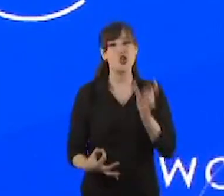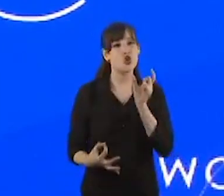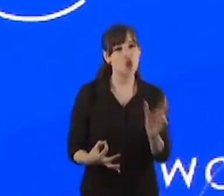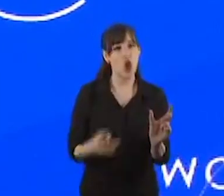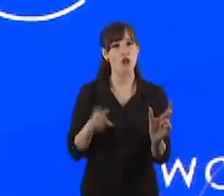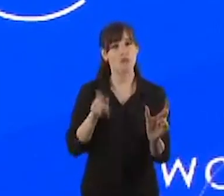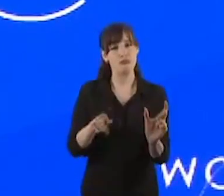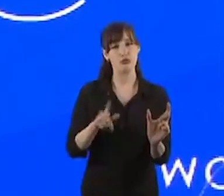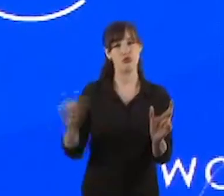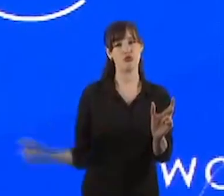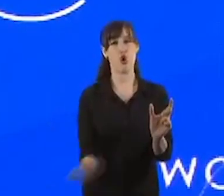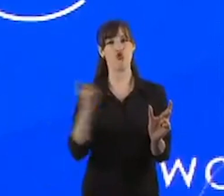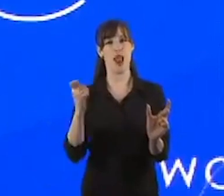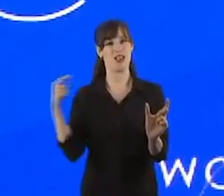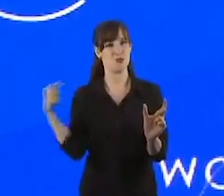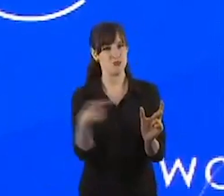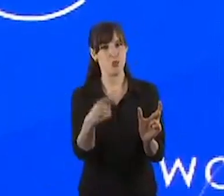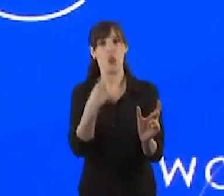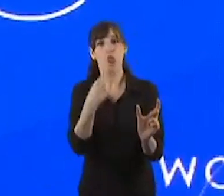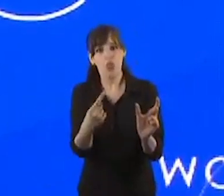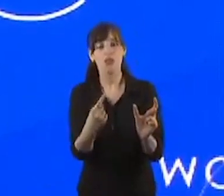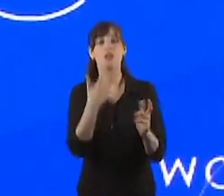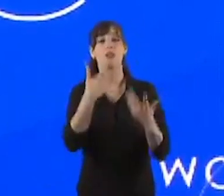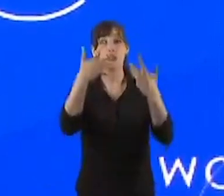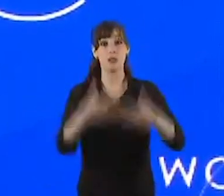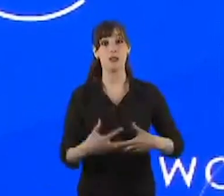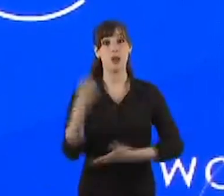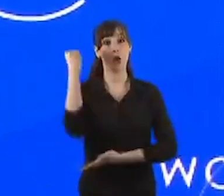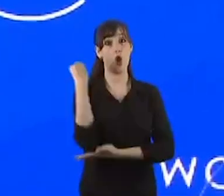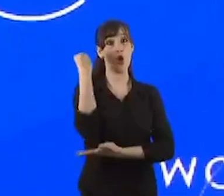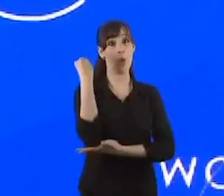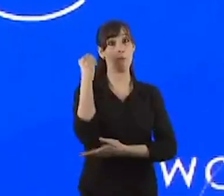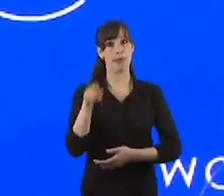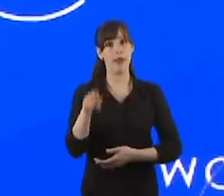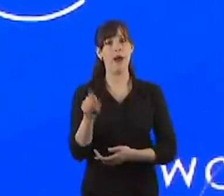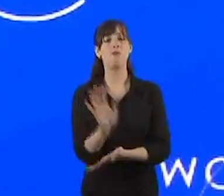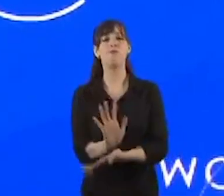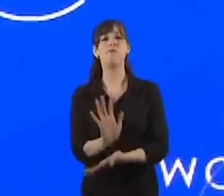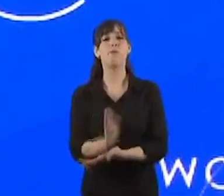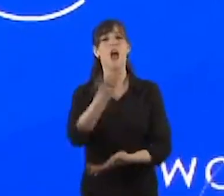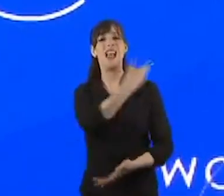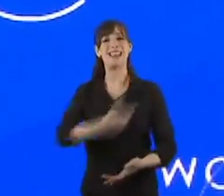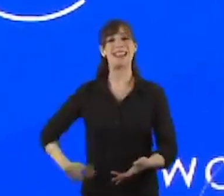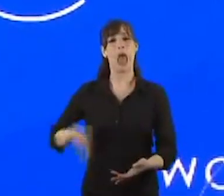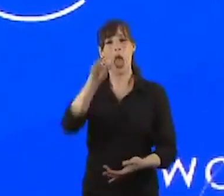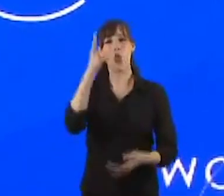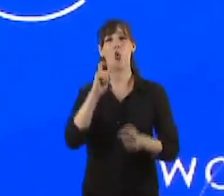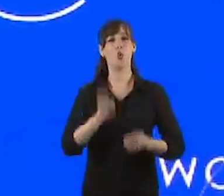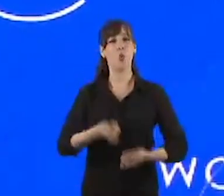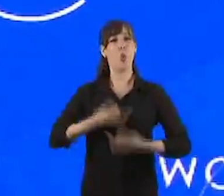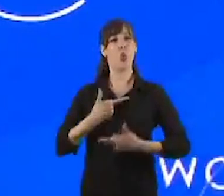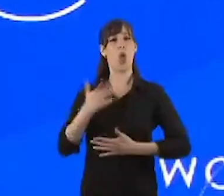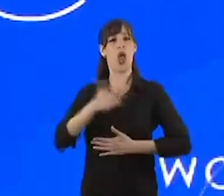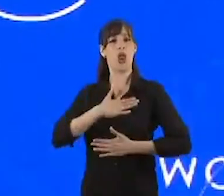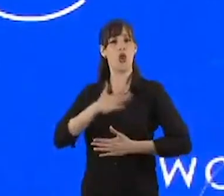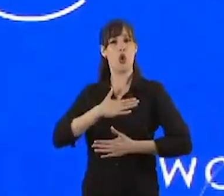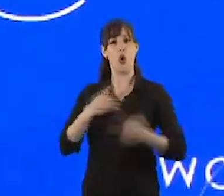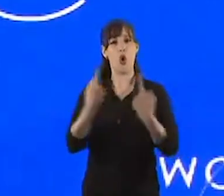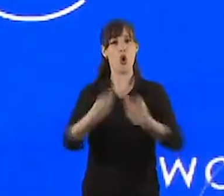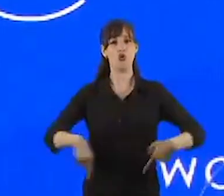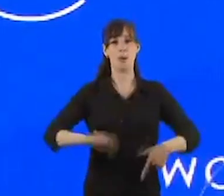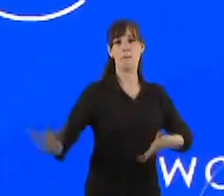del socialismo, que establece que es un sistema económico donde el Estado es el dueño de los medios de producción.